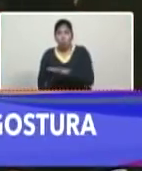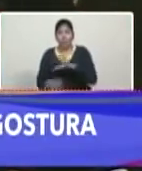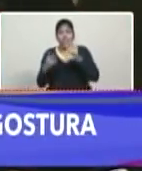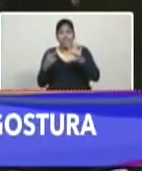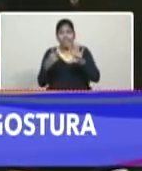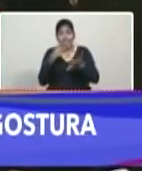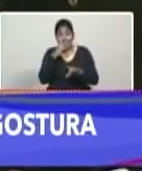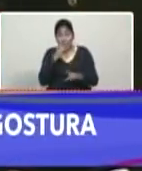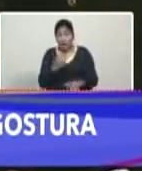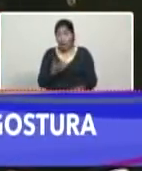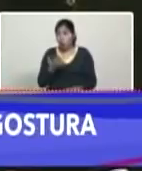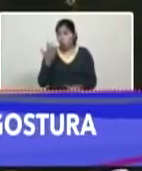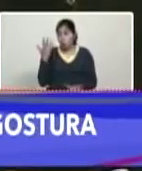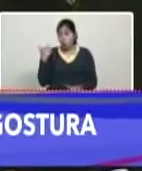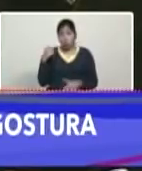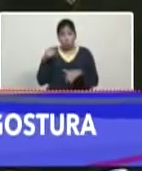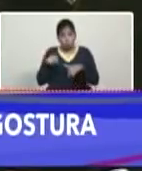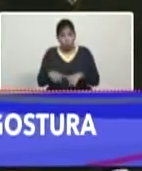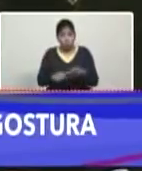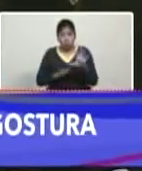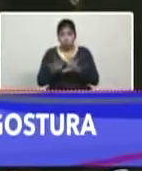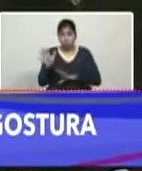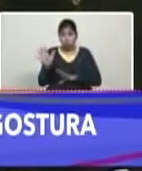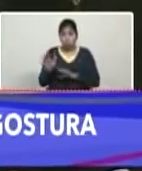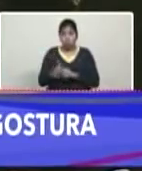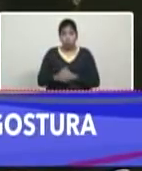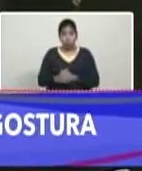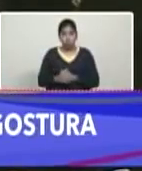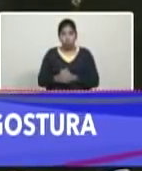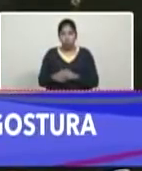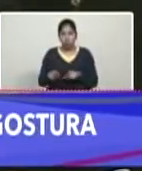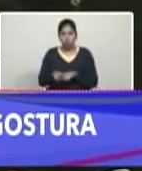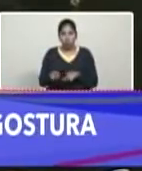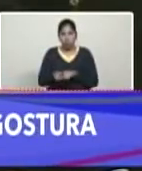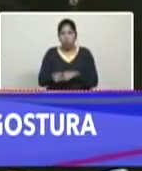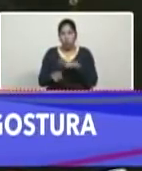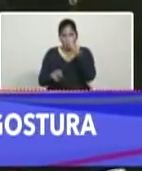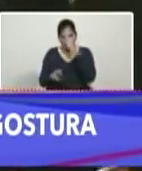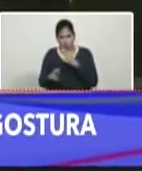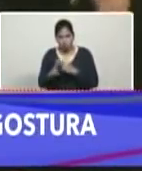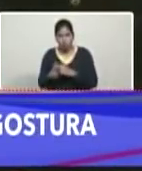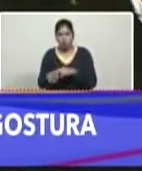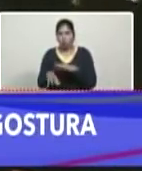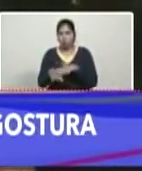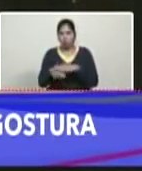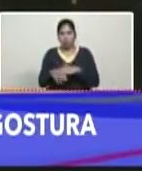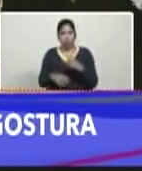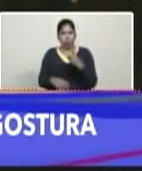7 años exactamente, un día como hoy, conmemorando un aniversario del discurso de Angostura,